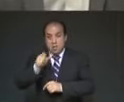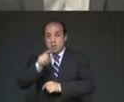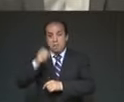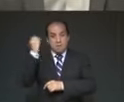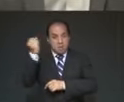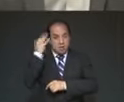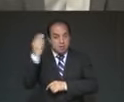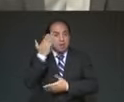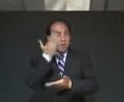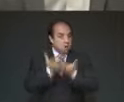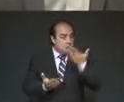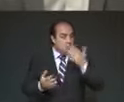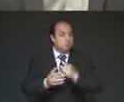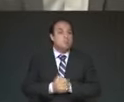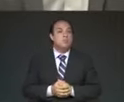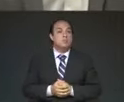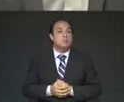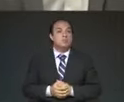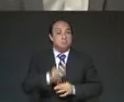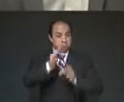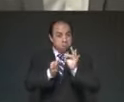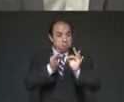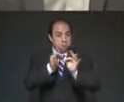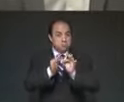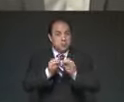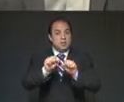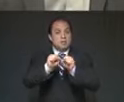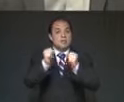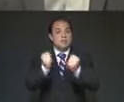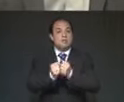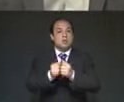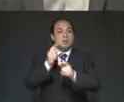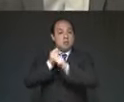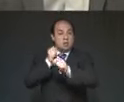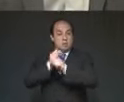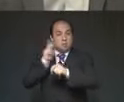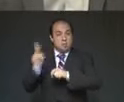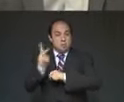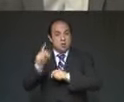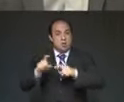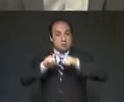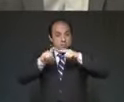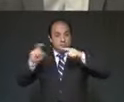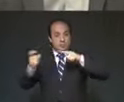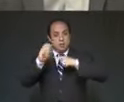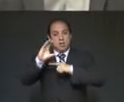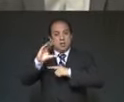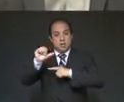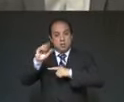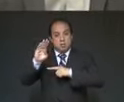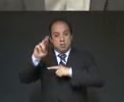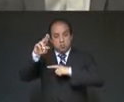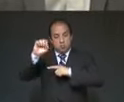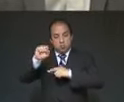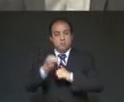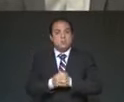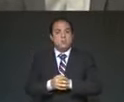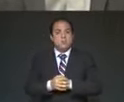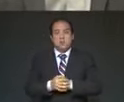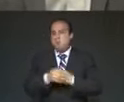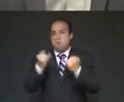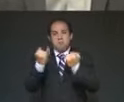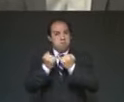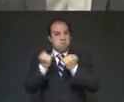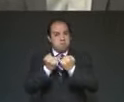y en esta ocasión en específico, el sistema de transporte público Cablebus no es la excepción. Creo que es